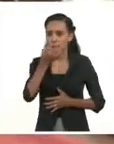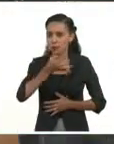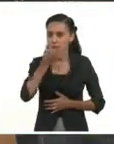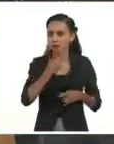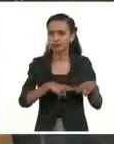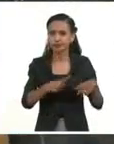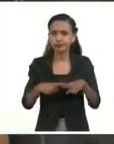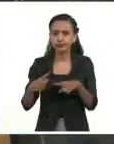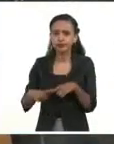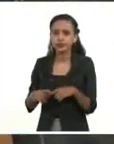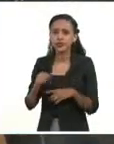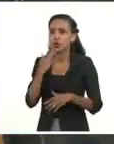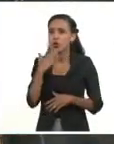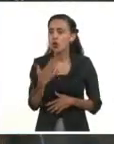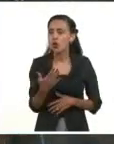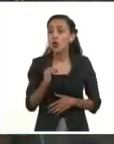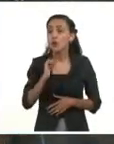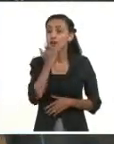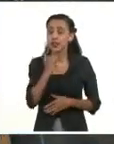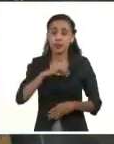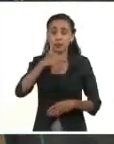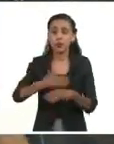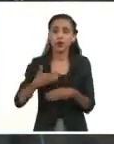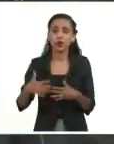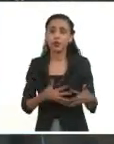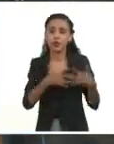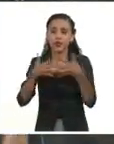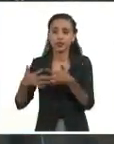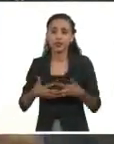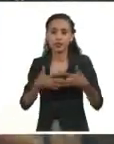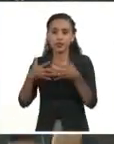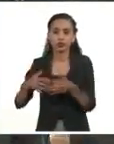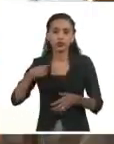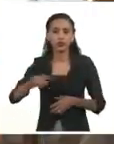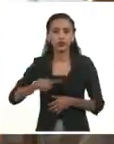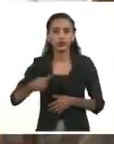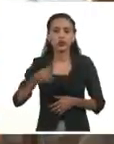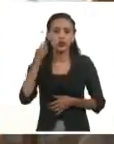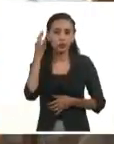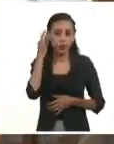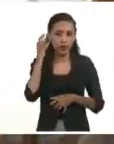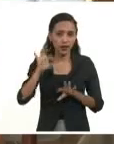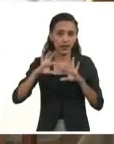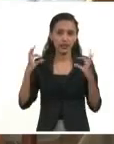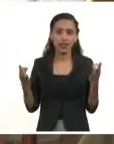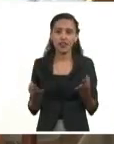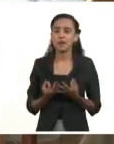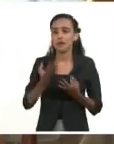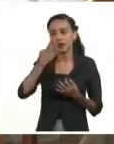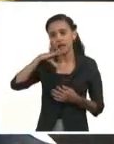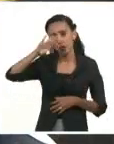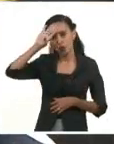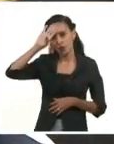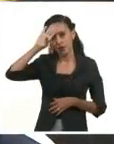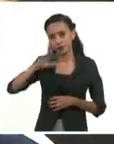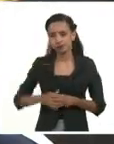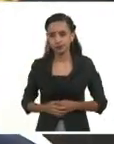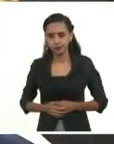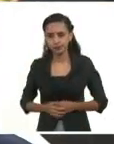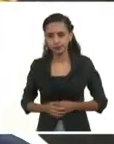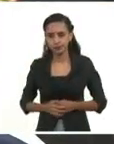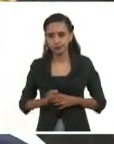sobre cómo impacta el bloqueo de los eeuu en el día a día de las mujeres y las familias cubanas de manera particular en